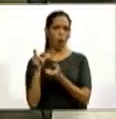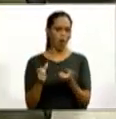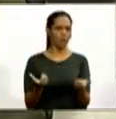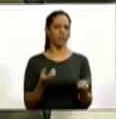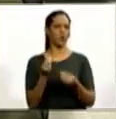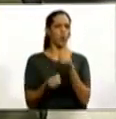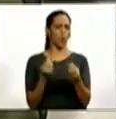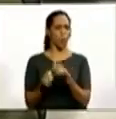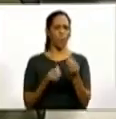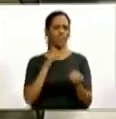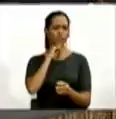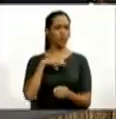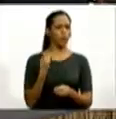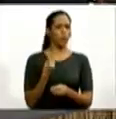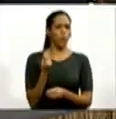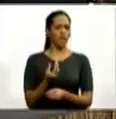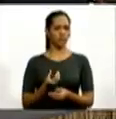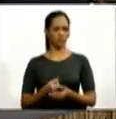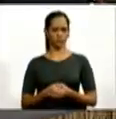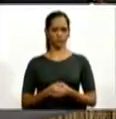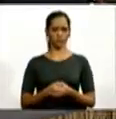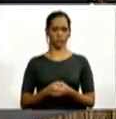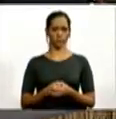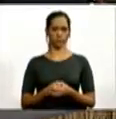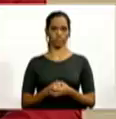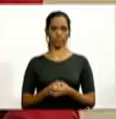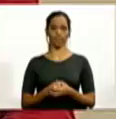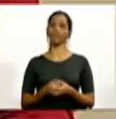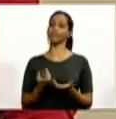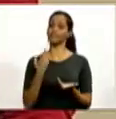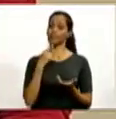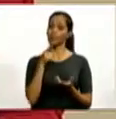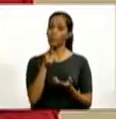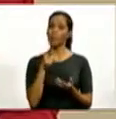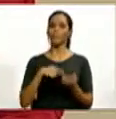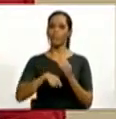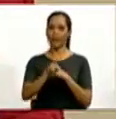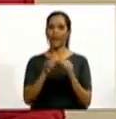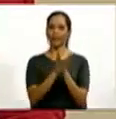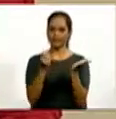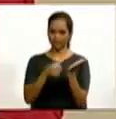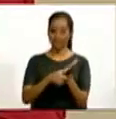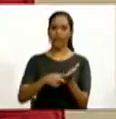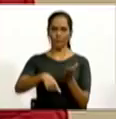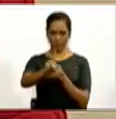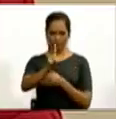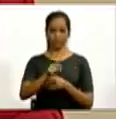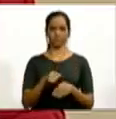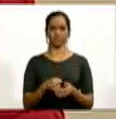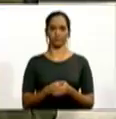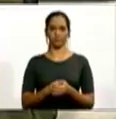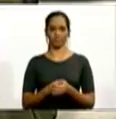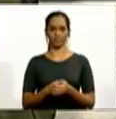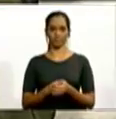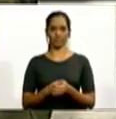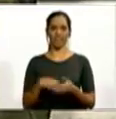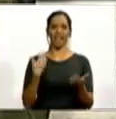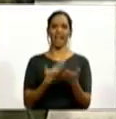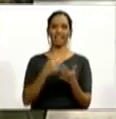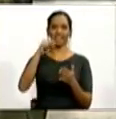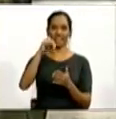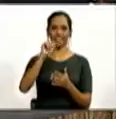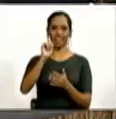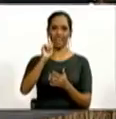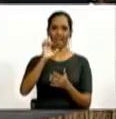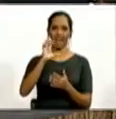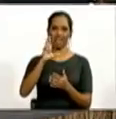¿cómo es el cuento? ¿Cómo es eso? Claro. Sí, señor. O sea, te retamos a que vayas al SAIME y saques la cédula. Oye, ¿qué? Mira, hasta Nacho va al SAIME, pero ella no